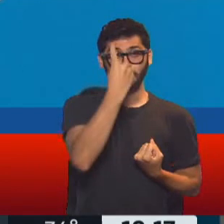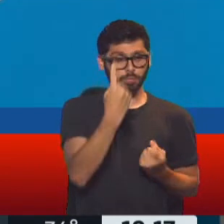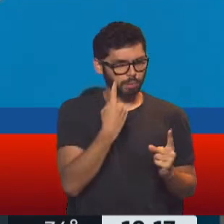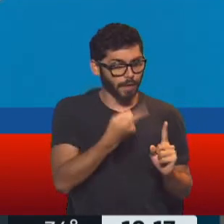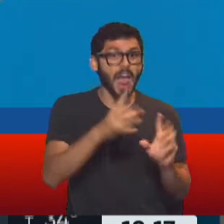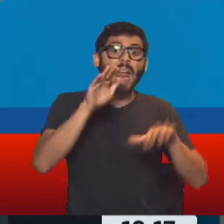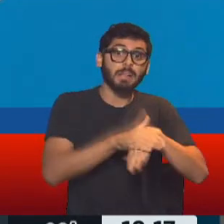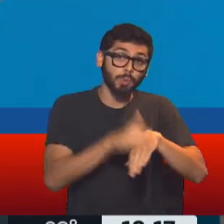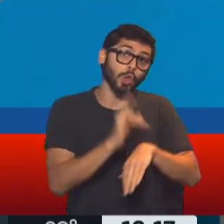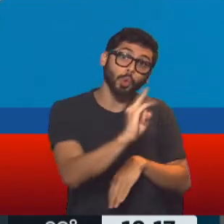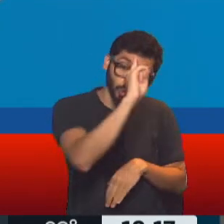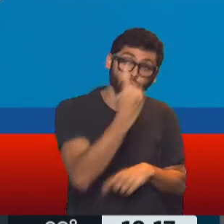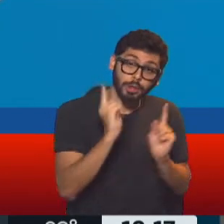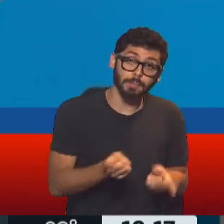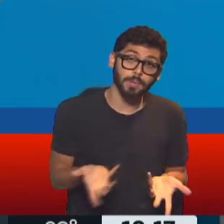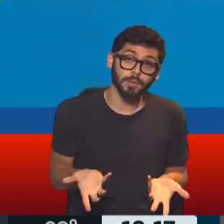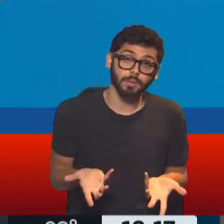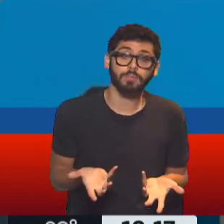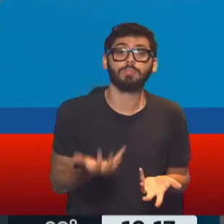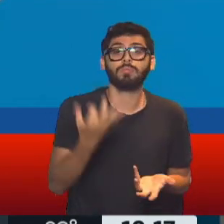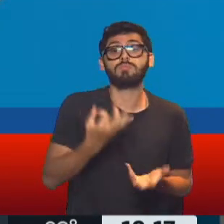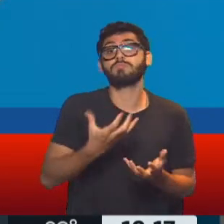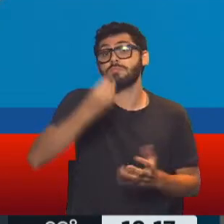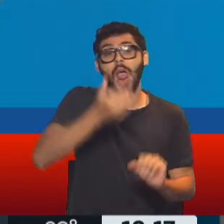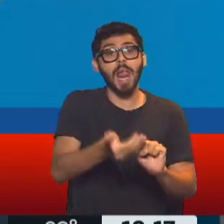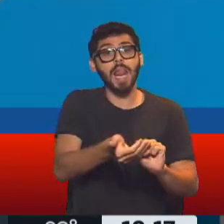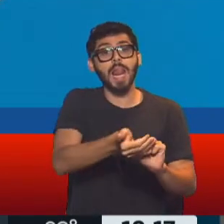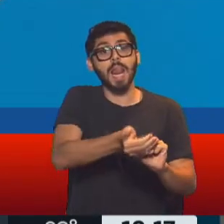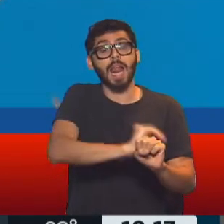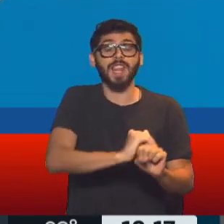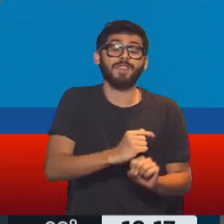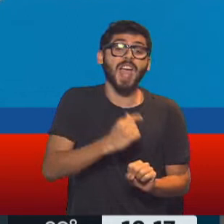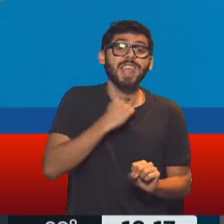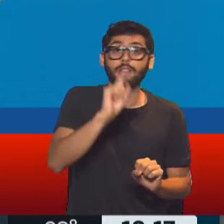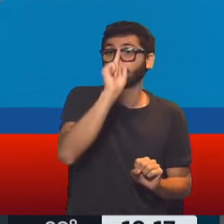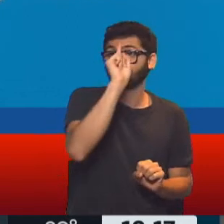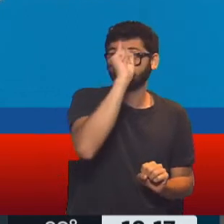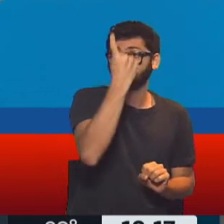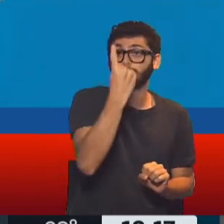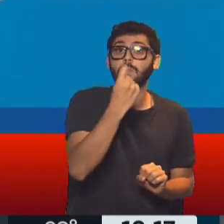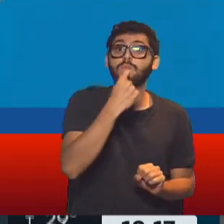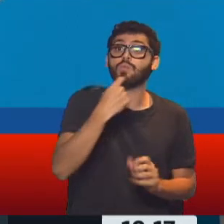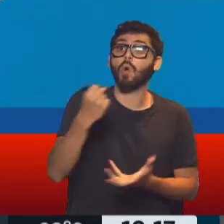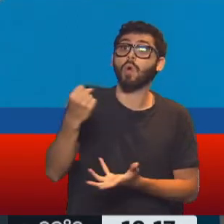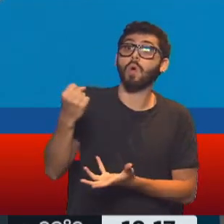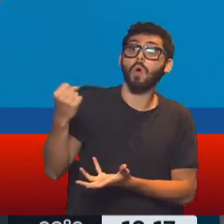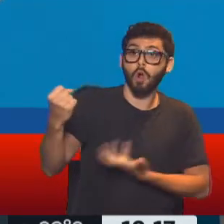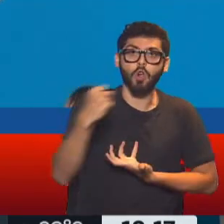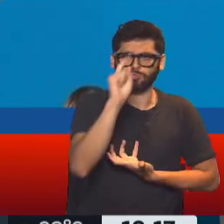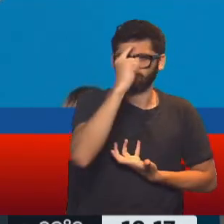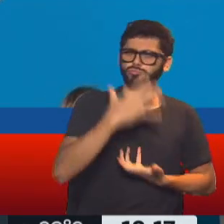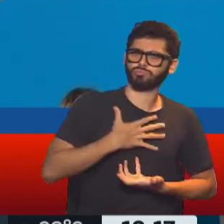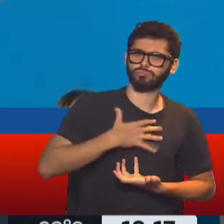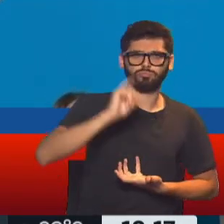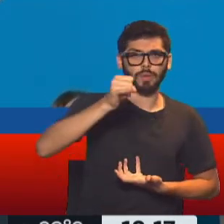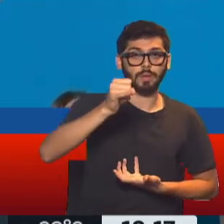las responsabilidades. Suele suceder que Rodríguez Larreta quiere ser autónomo cuando tiene que recibir y no quiere ser autónomo cuando